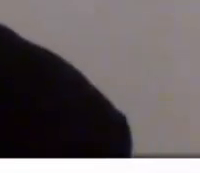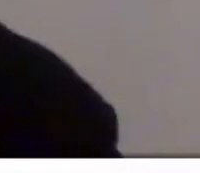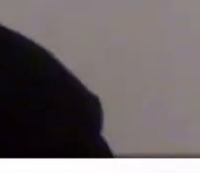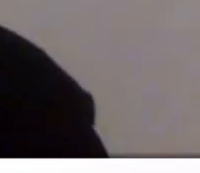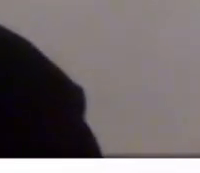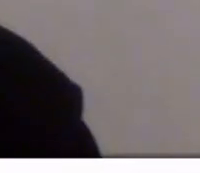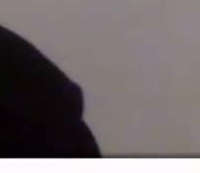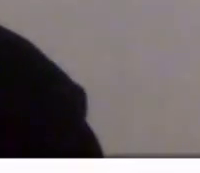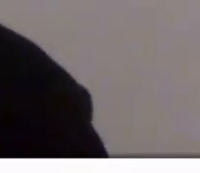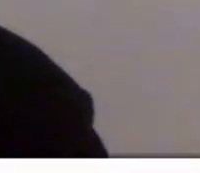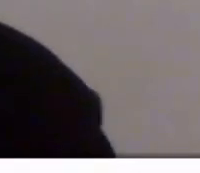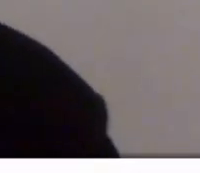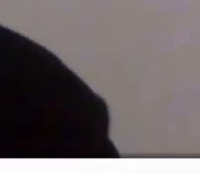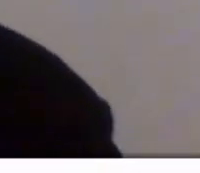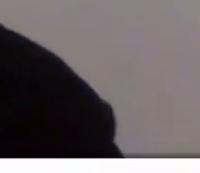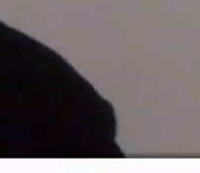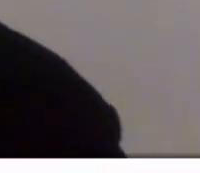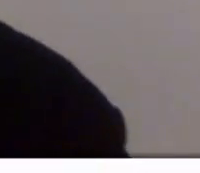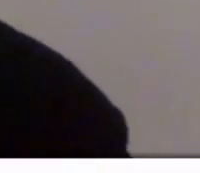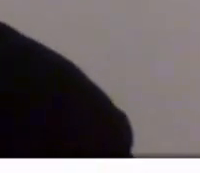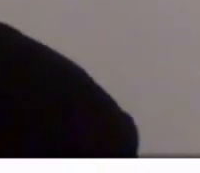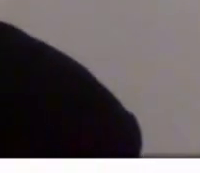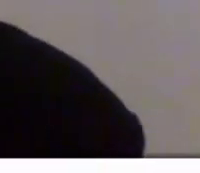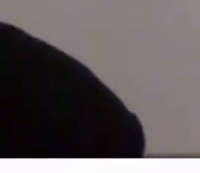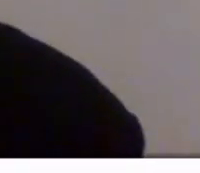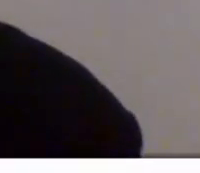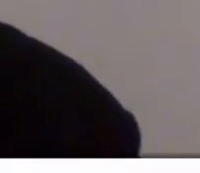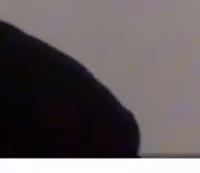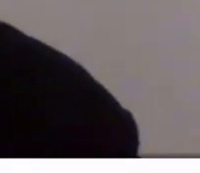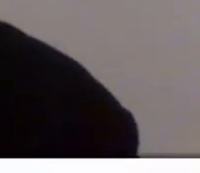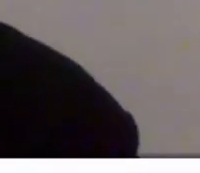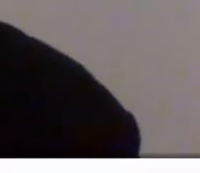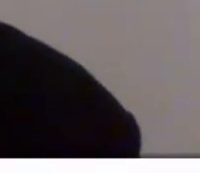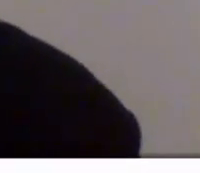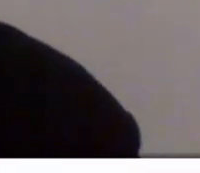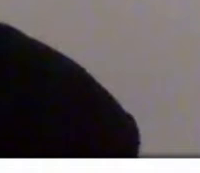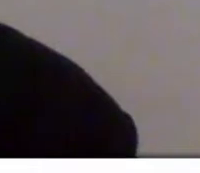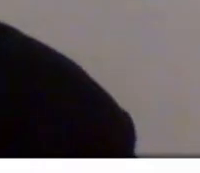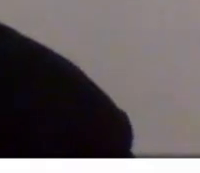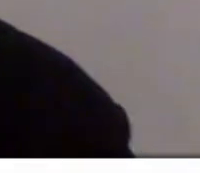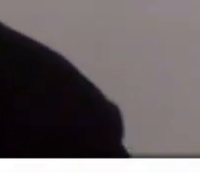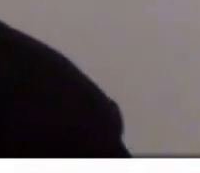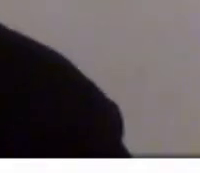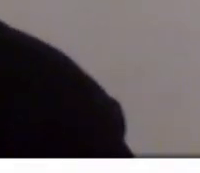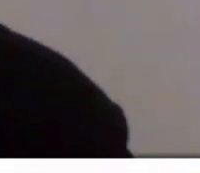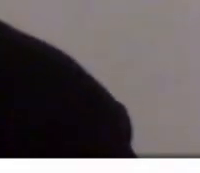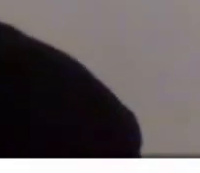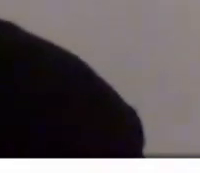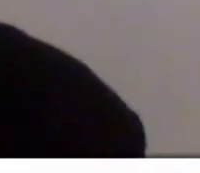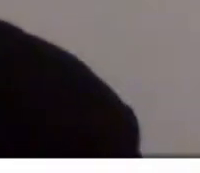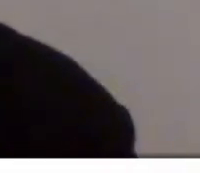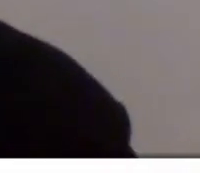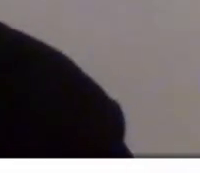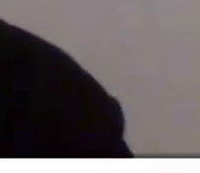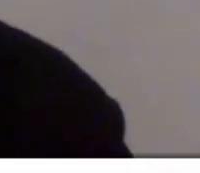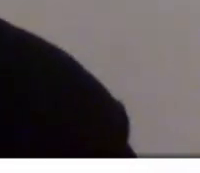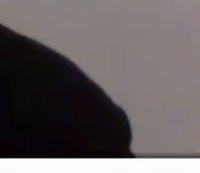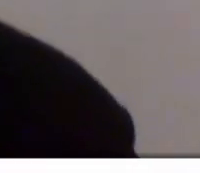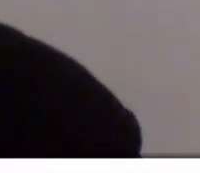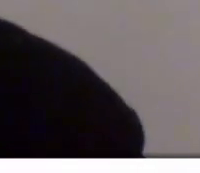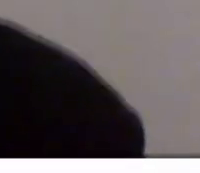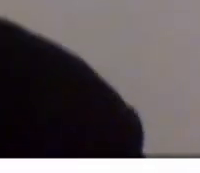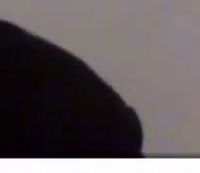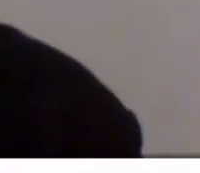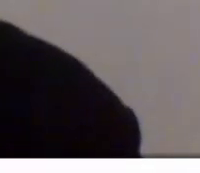ni sabían cómo era la geografía de esta monumental porción de tierra, tan